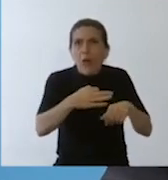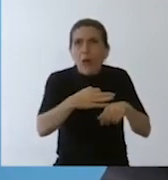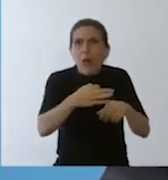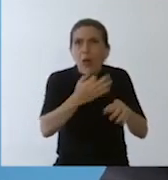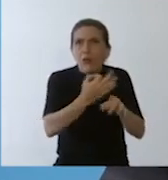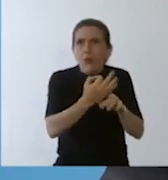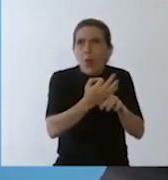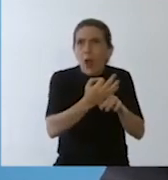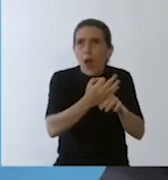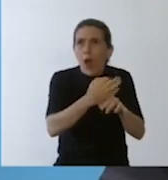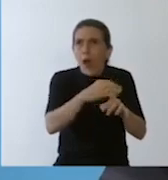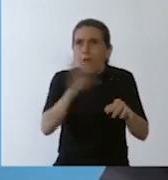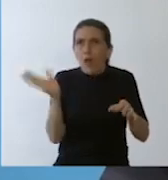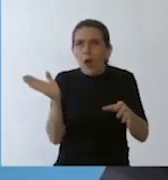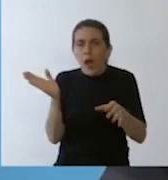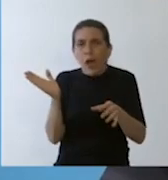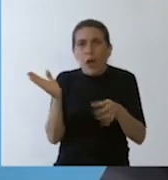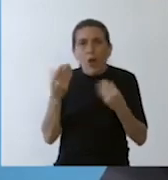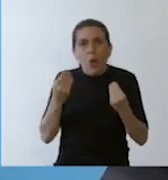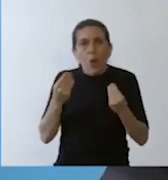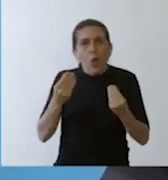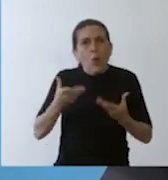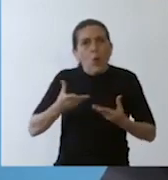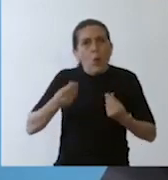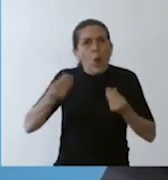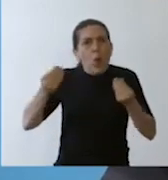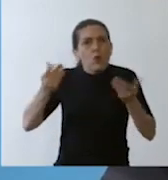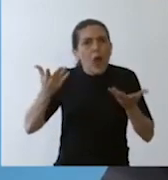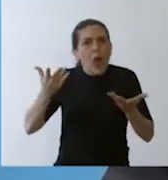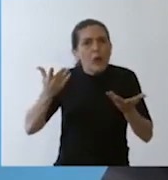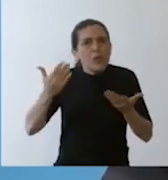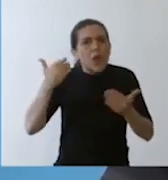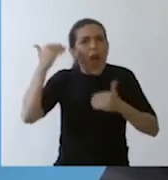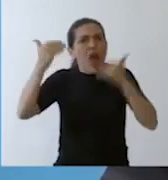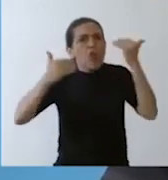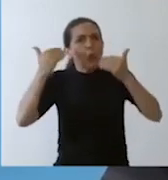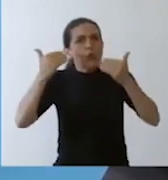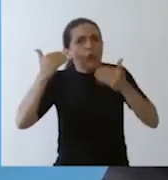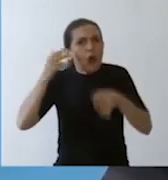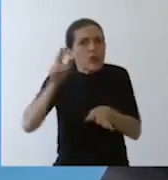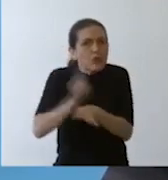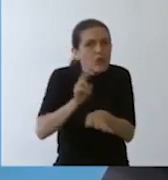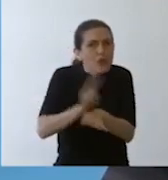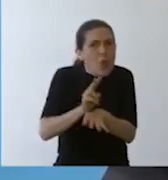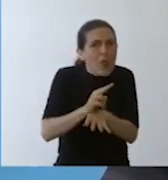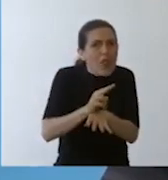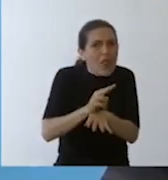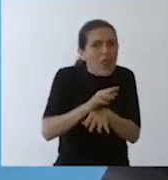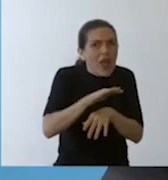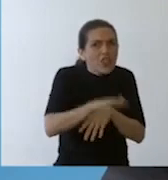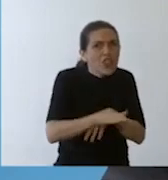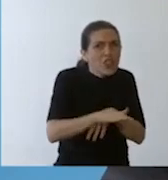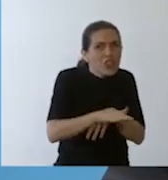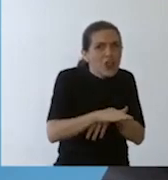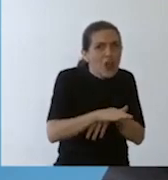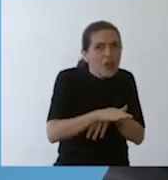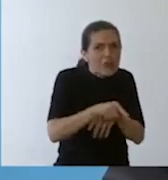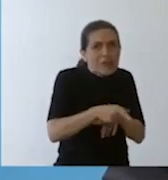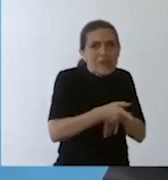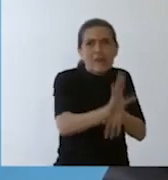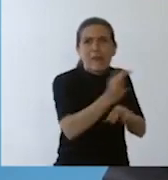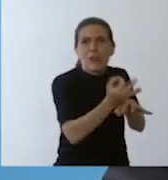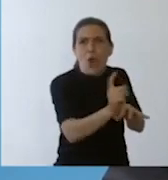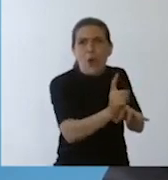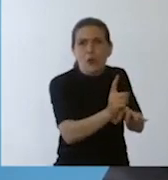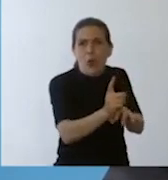fuera de la escuela significa que muchas veces se recurre a los adultos, que son los que los cuidan, con lo cual aumenta